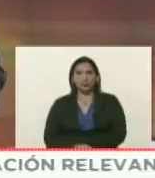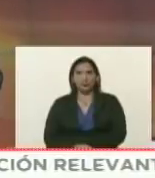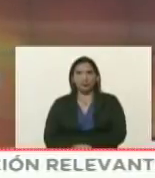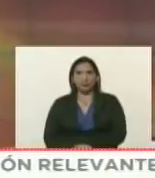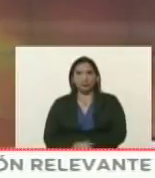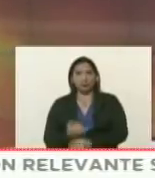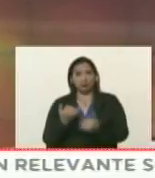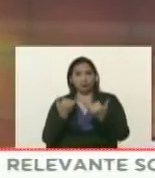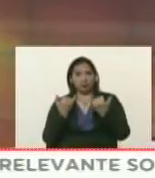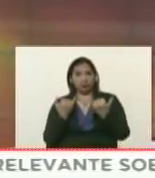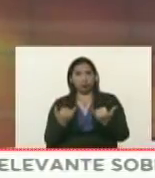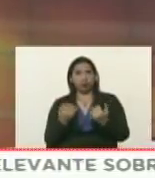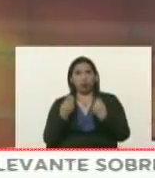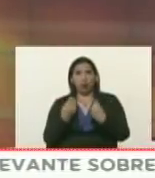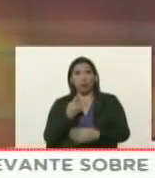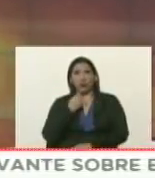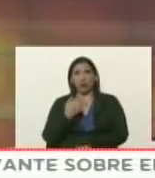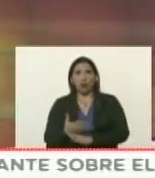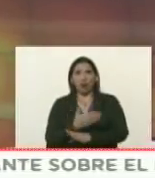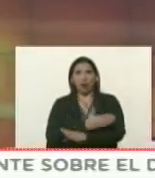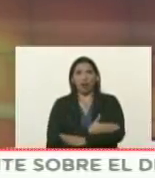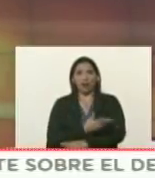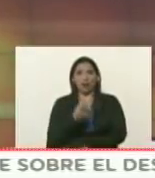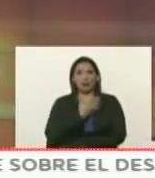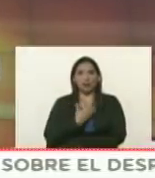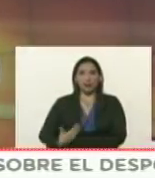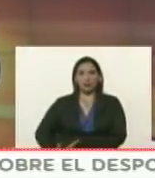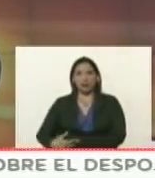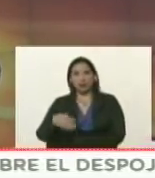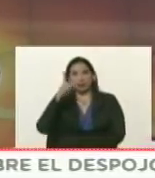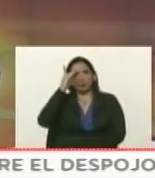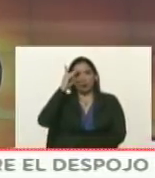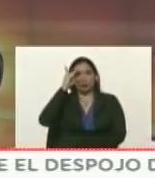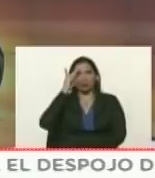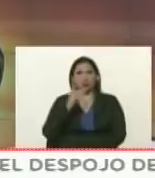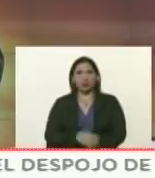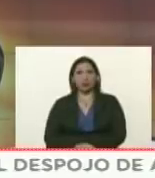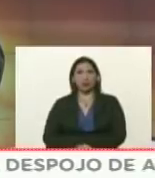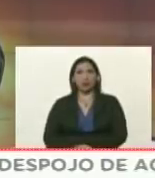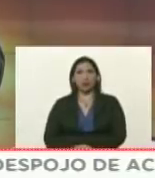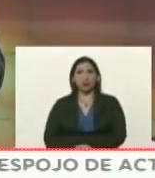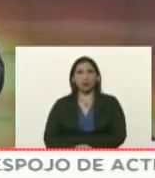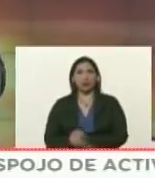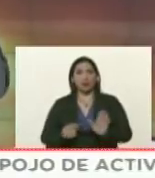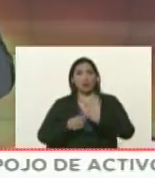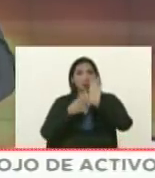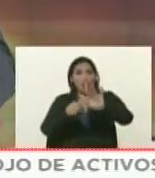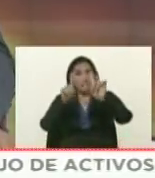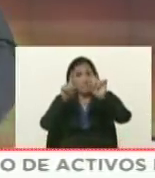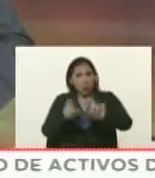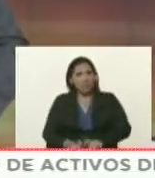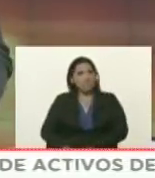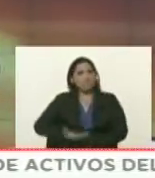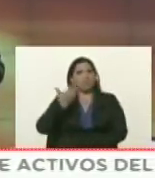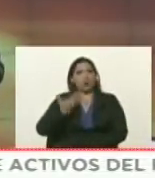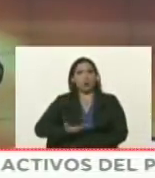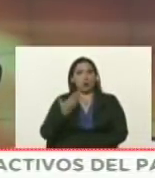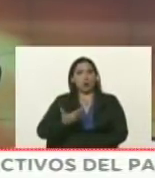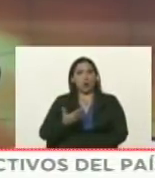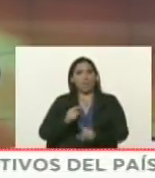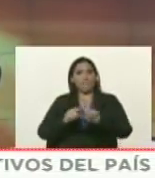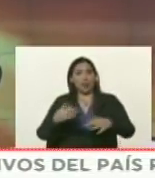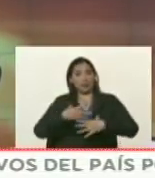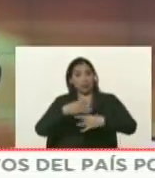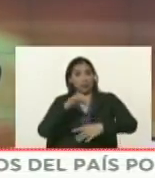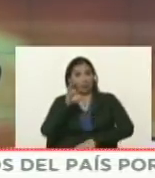Y hasta ahora, tal cual como lo adelantó más temprano la vicepresidenta ejecutiva de la República en la red social Twitter, va a presentar pruebas fundamentales para el interés del